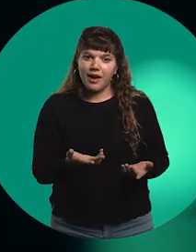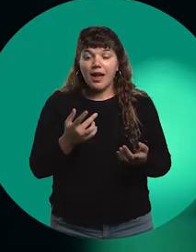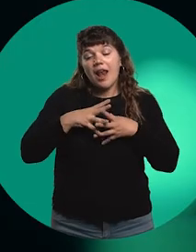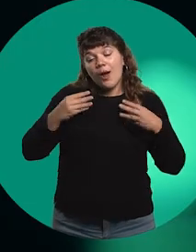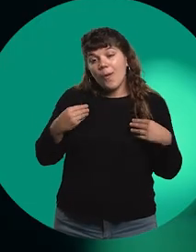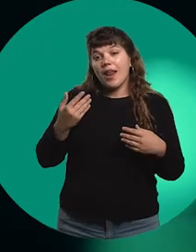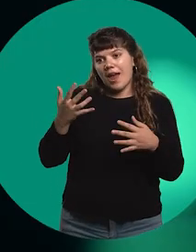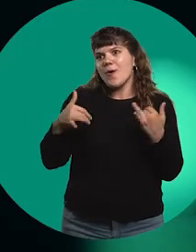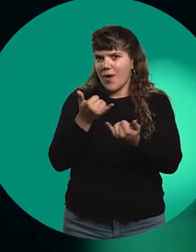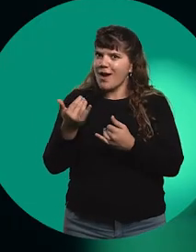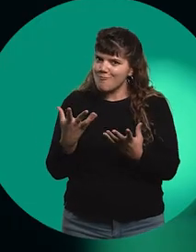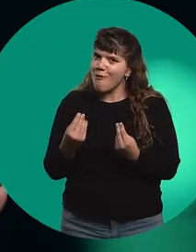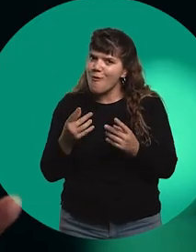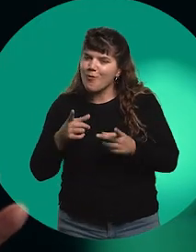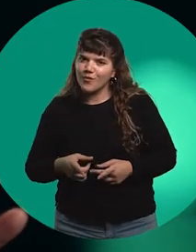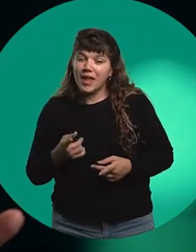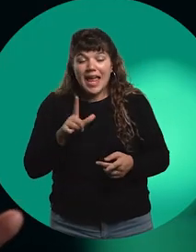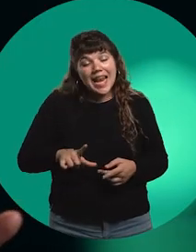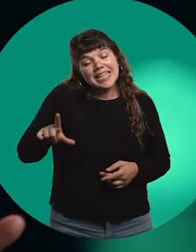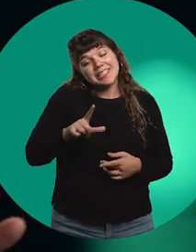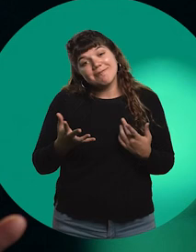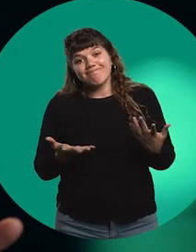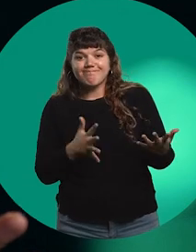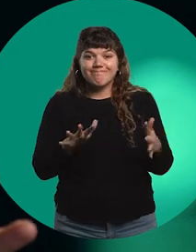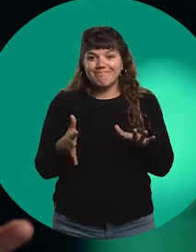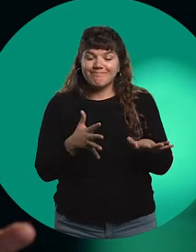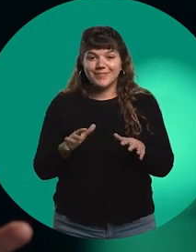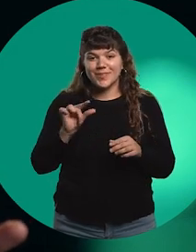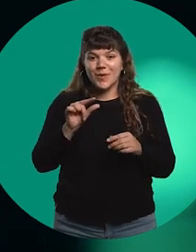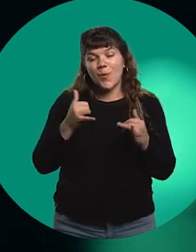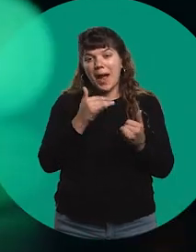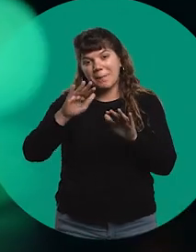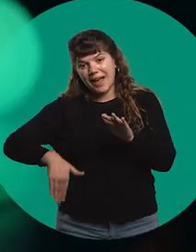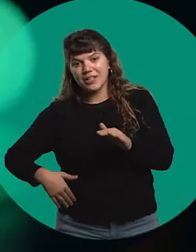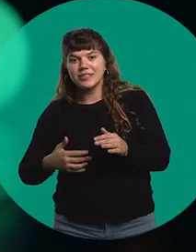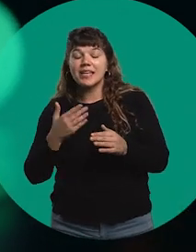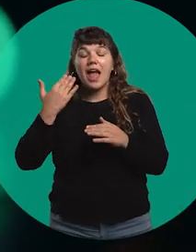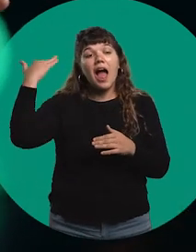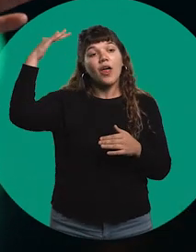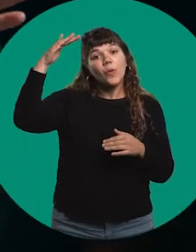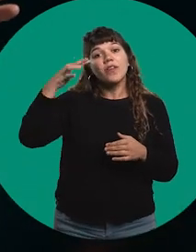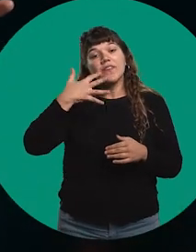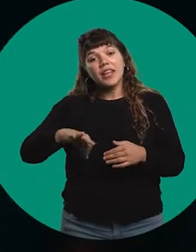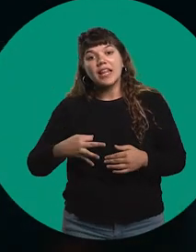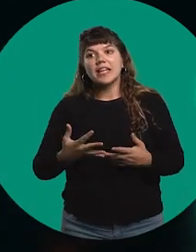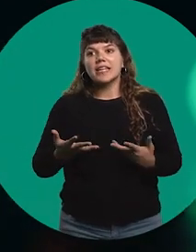En la escuela se juega más, ya en el liceo, por ahí te dicen, bueno, ¿vamos a jugar a qué? Y los adultos ahí como una,